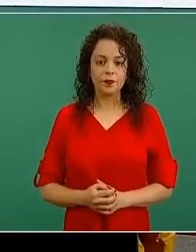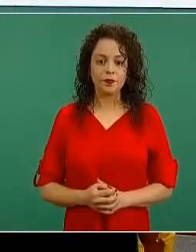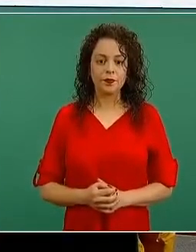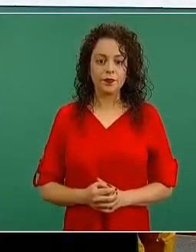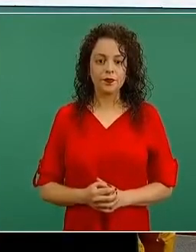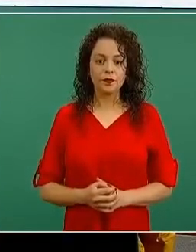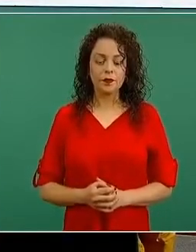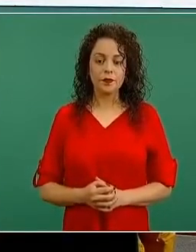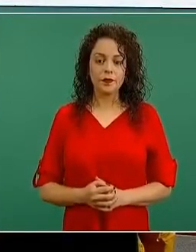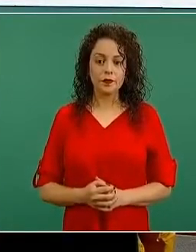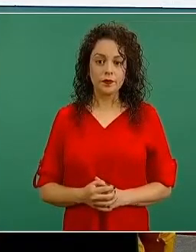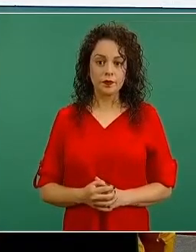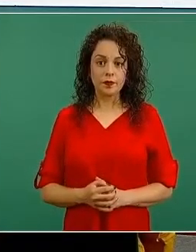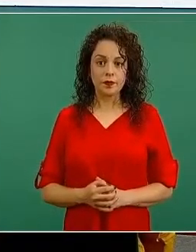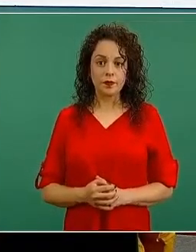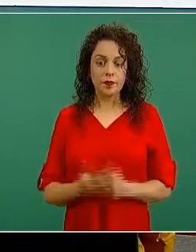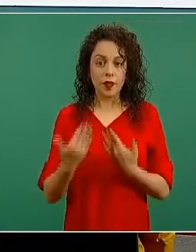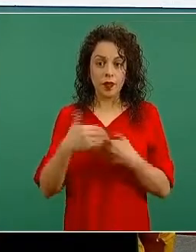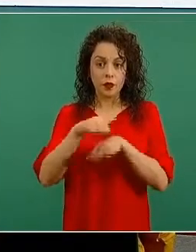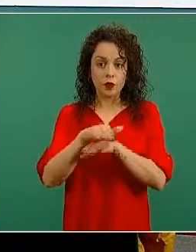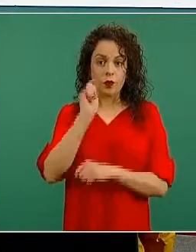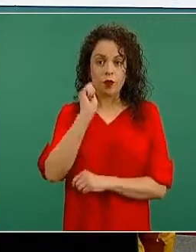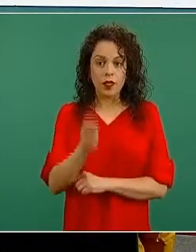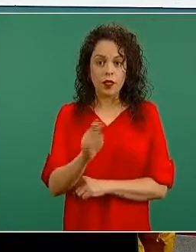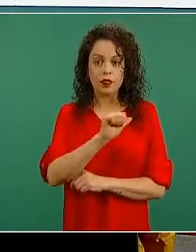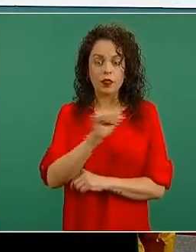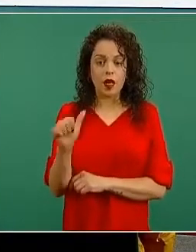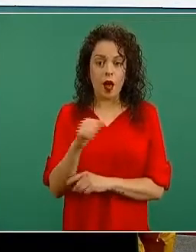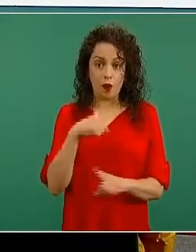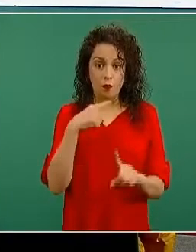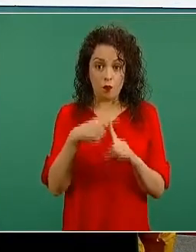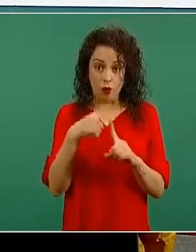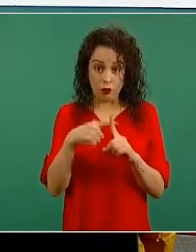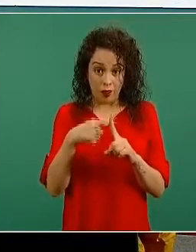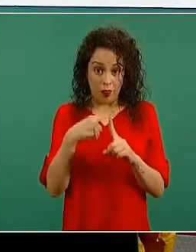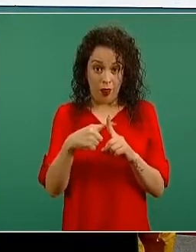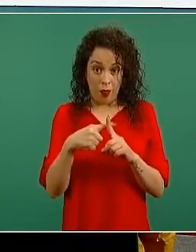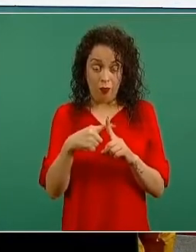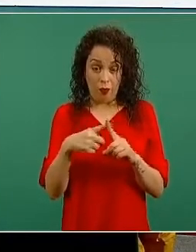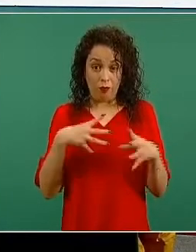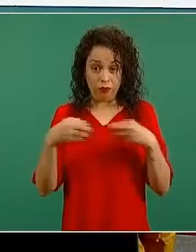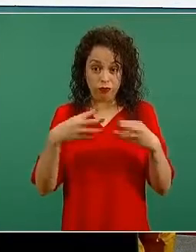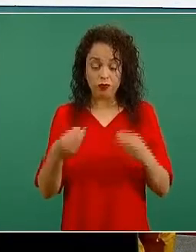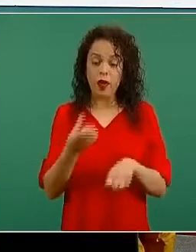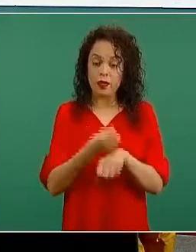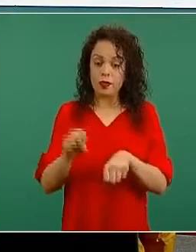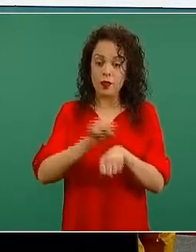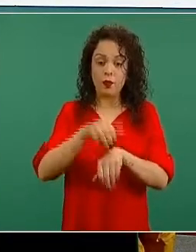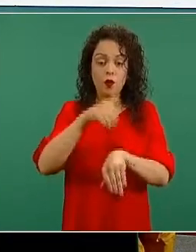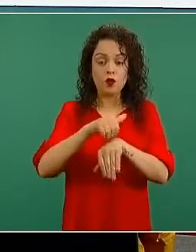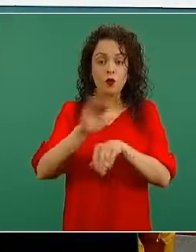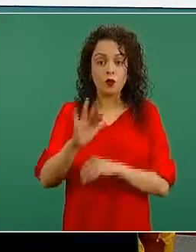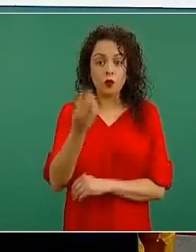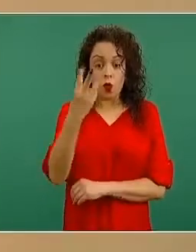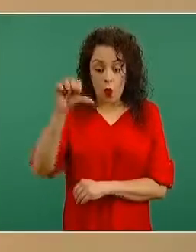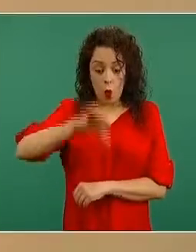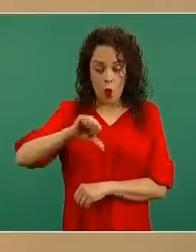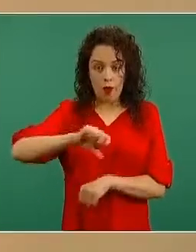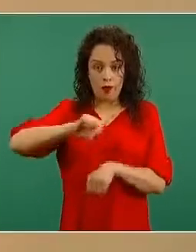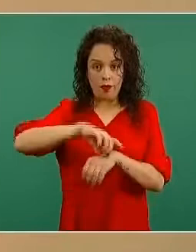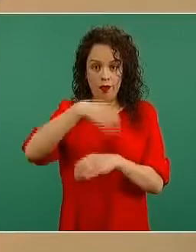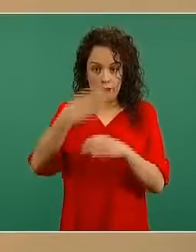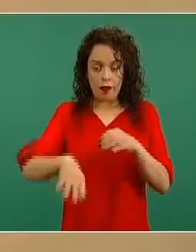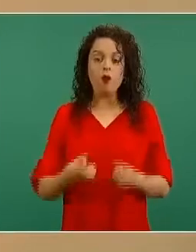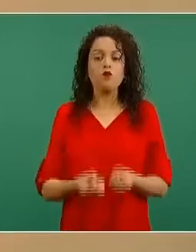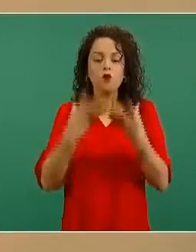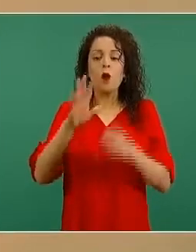Sobre la curva de positividad, se cierra esta semana, la semana 53, que hoy concluye con un